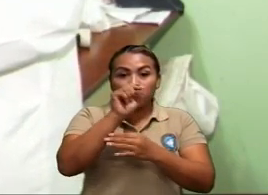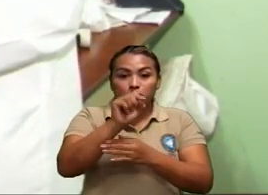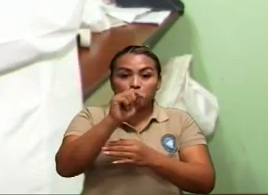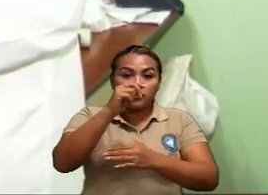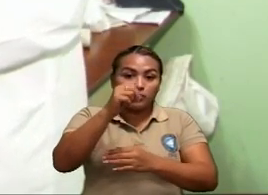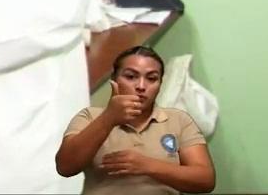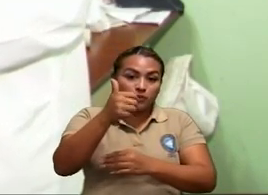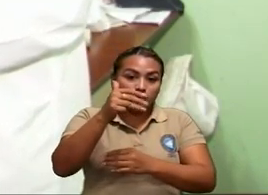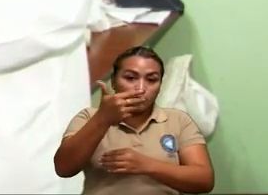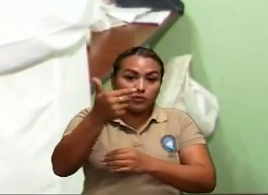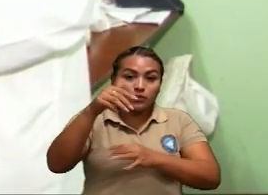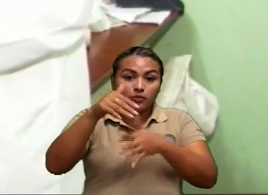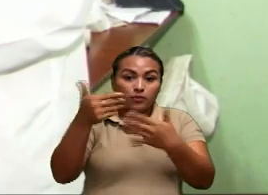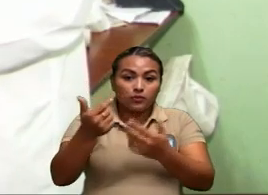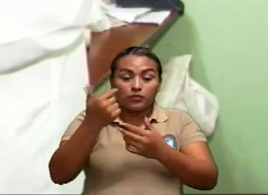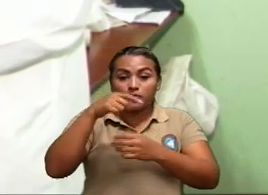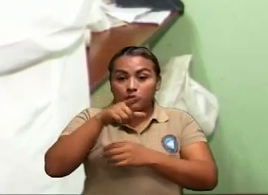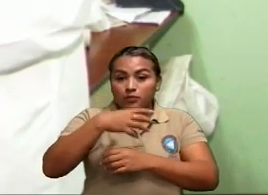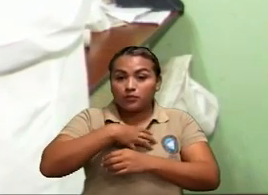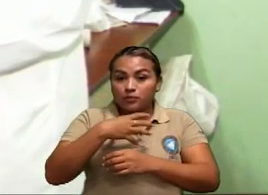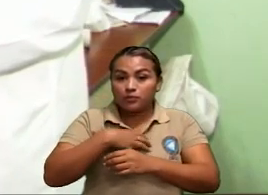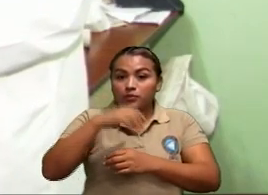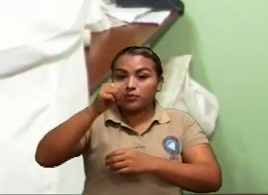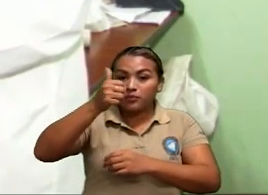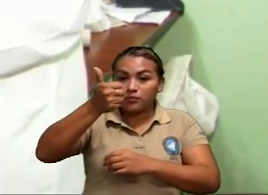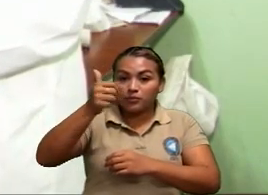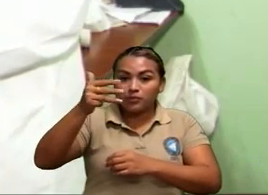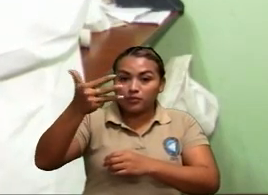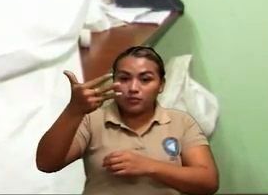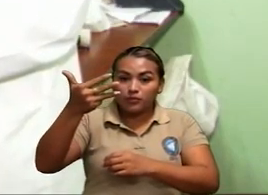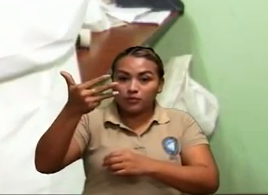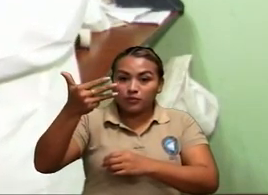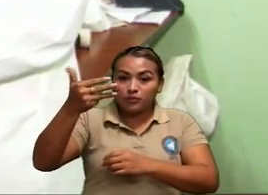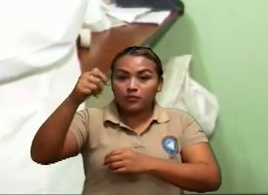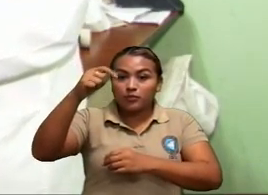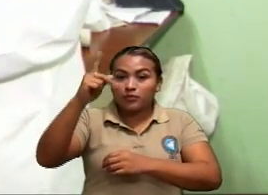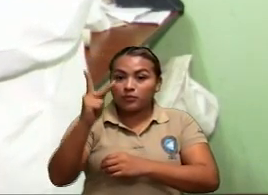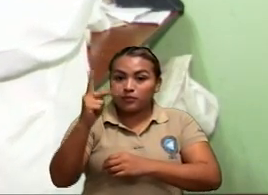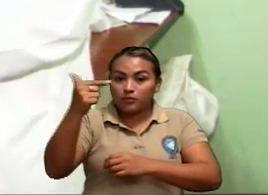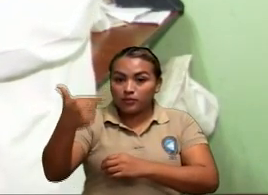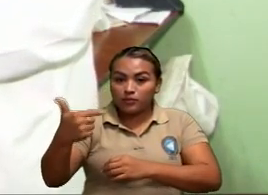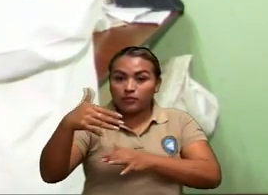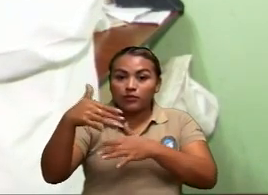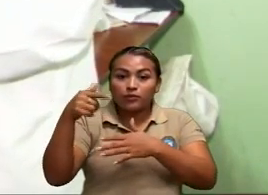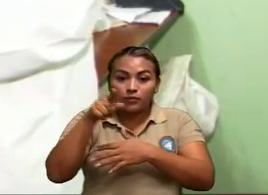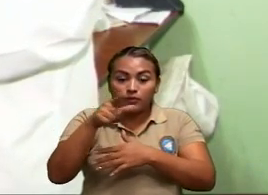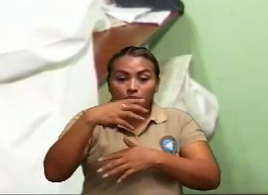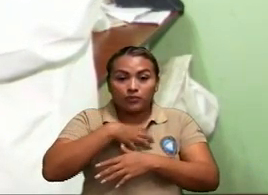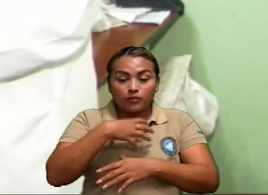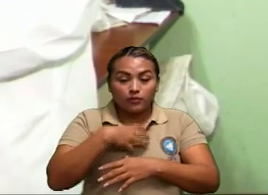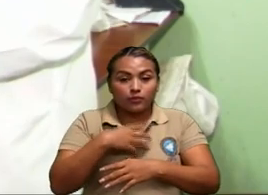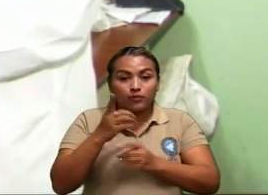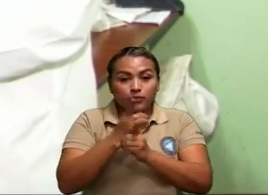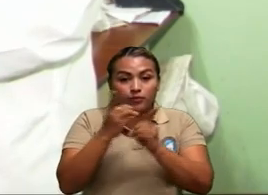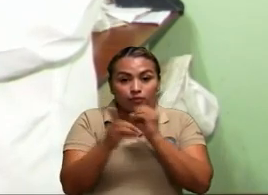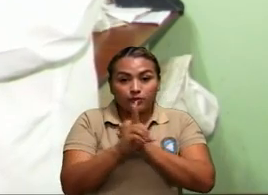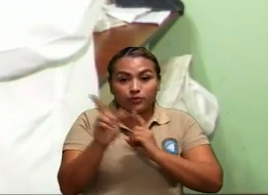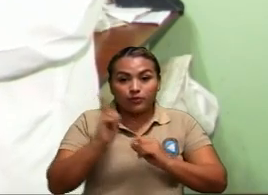1,69. Su peso debería ser 69 kilos. 69 kilos, sí. Que son por 2. Por 2,2. En libra, a ver, manejemos